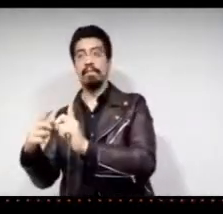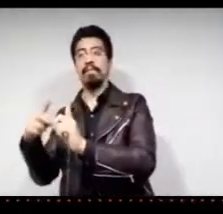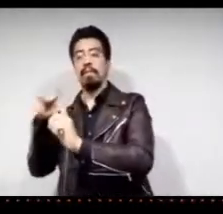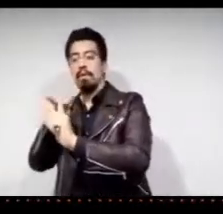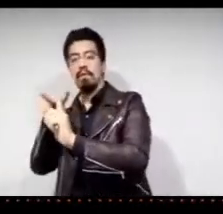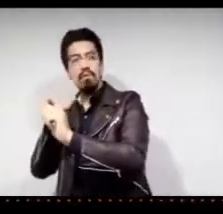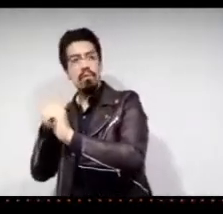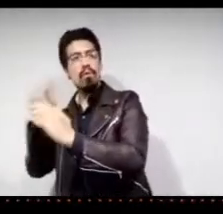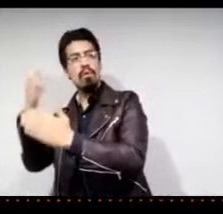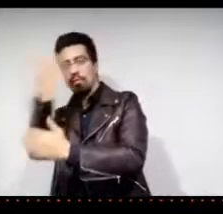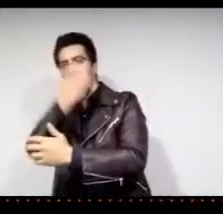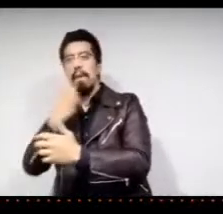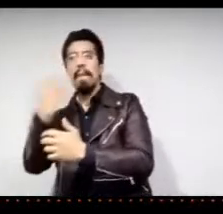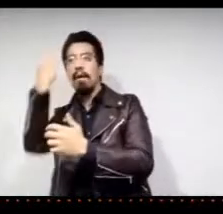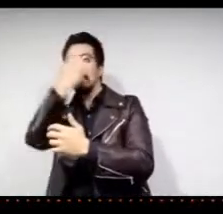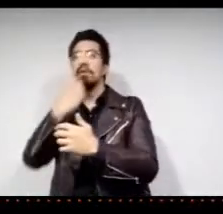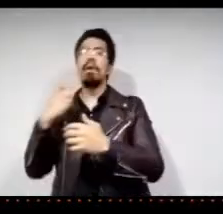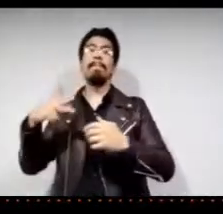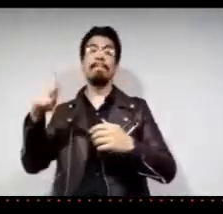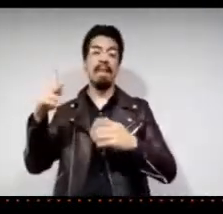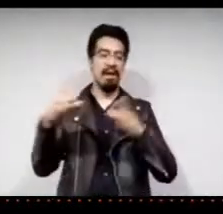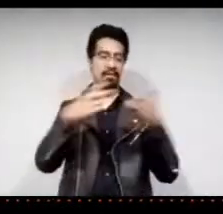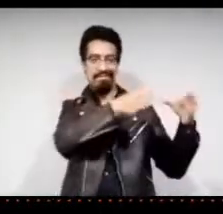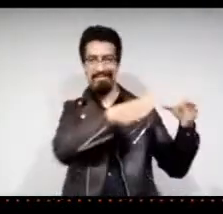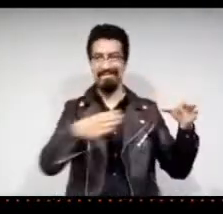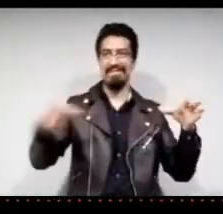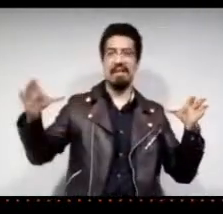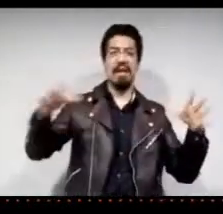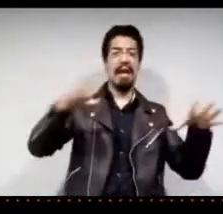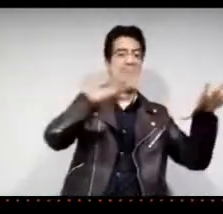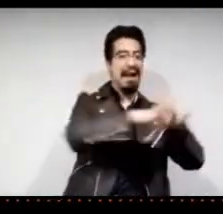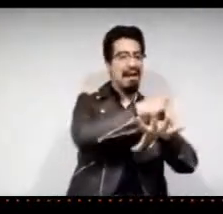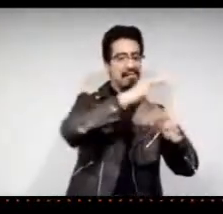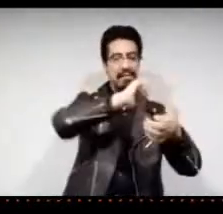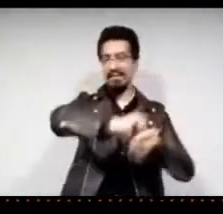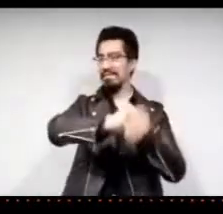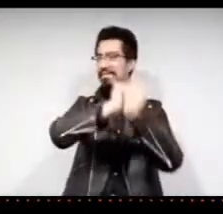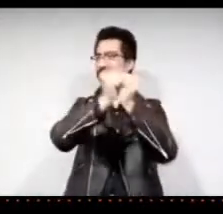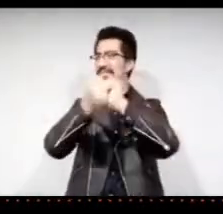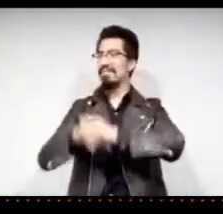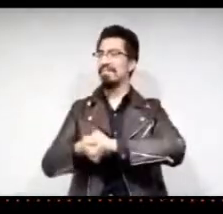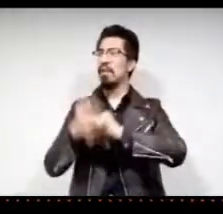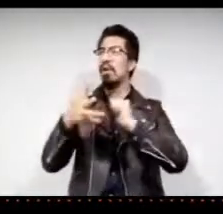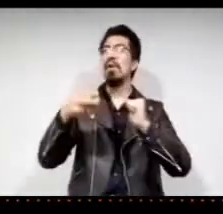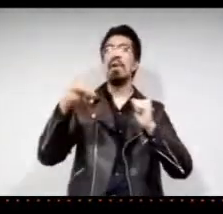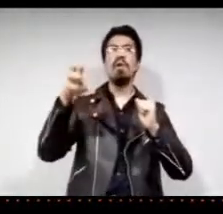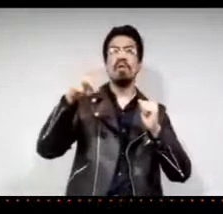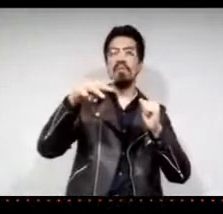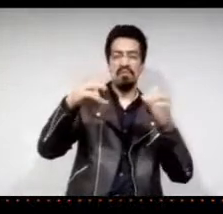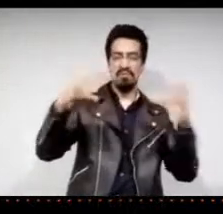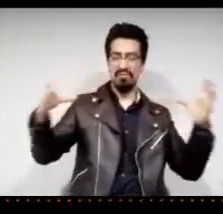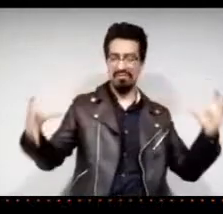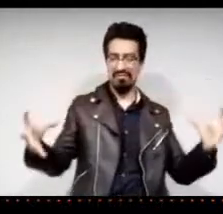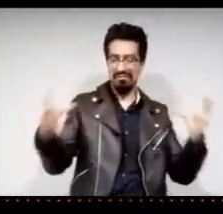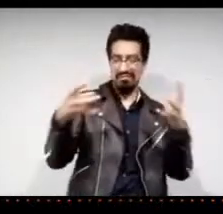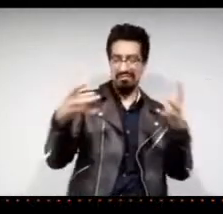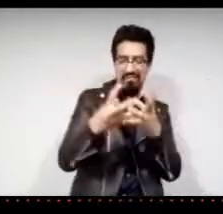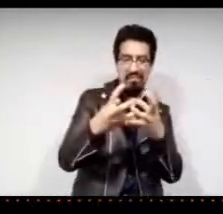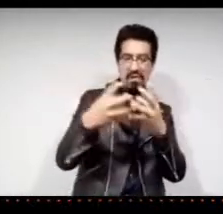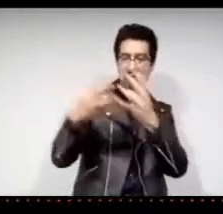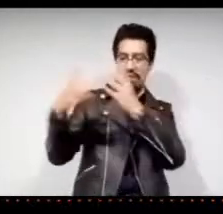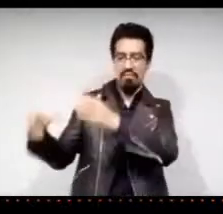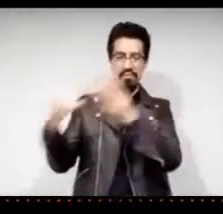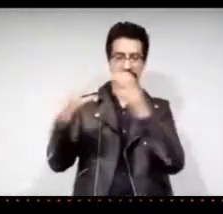que cambiar este marco de referencia para pensar en un mix, como en un cóctel de cómo vamos a, o sea,